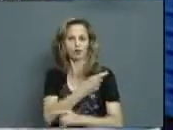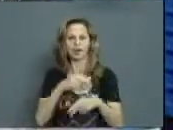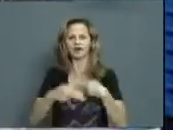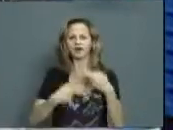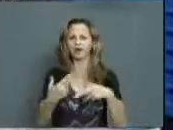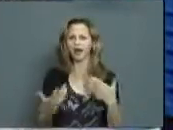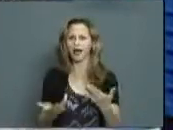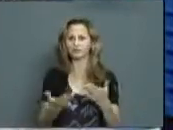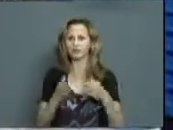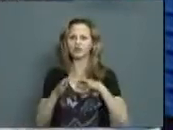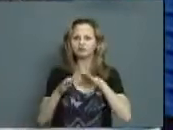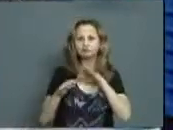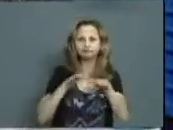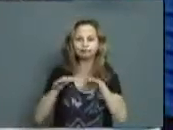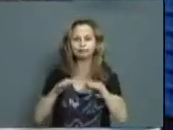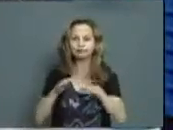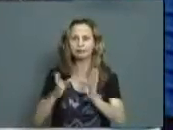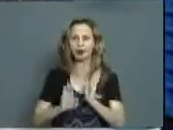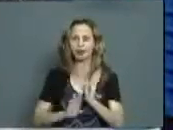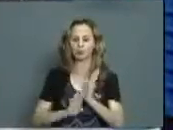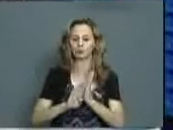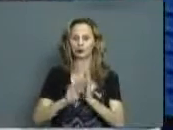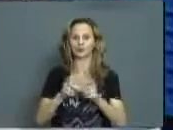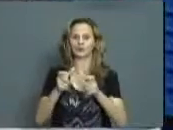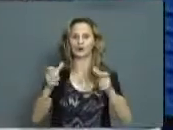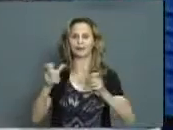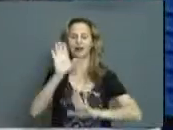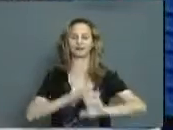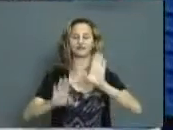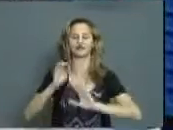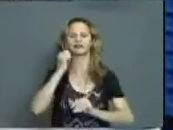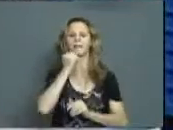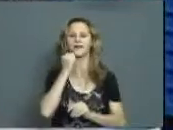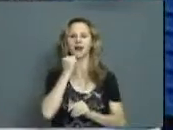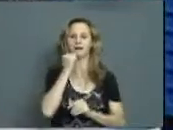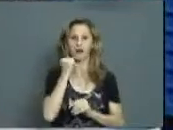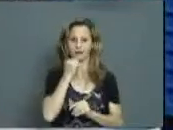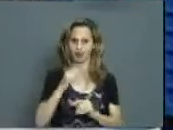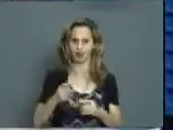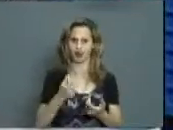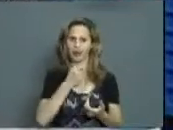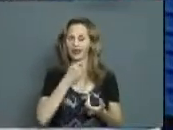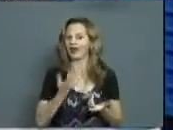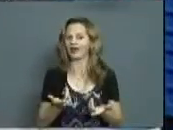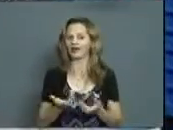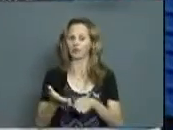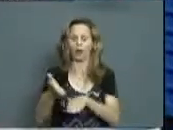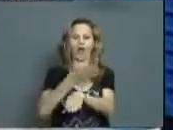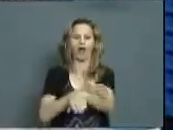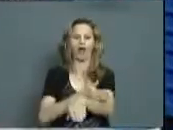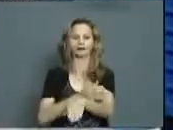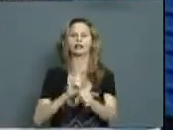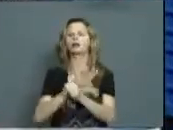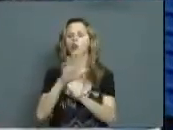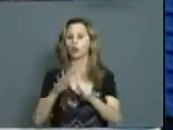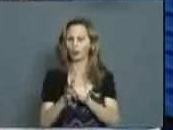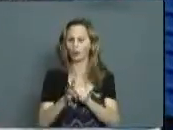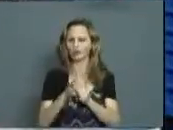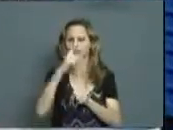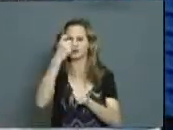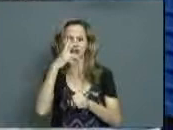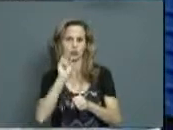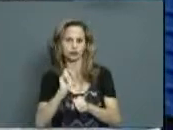como una reactivación para aumentar el número de anticuerpos de la enfermedad. O sea, no es que porque haya tenido la enfermedad diagnosticada o no,